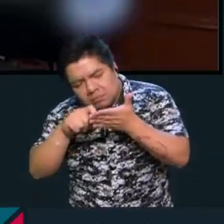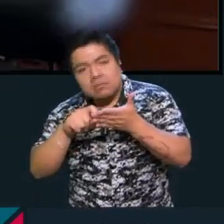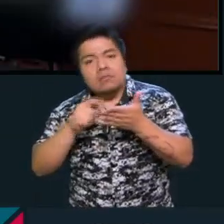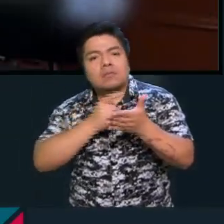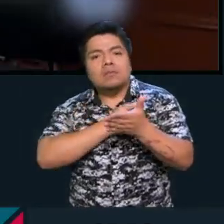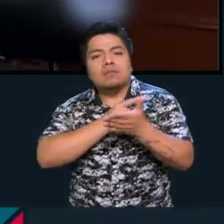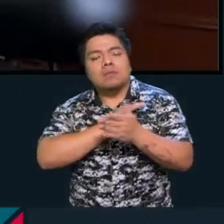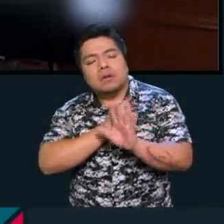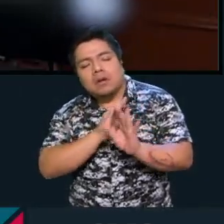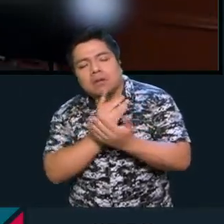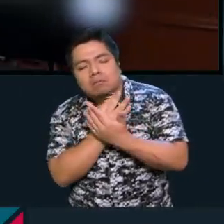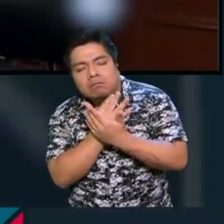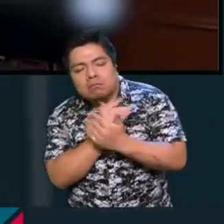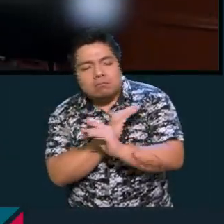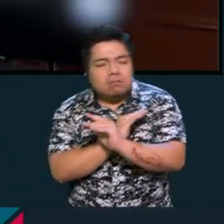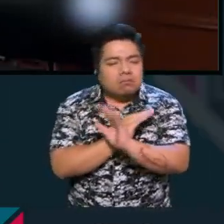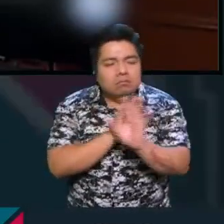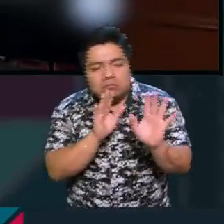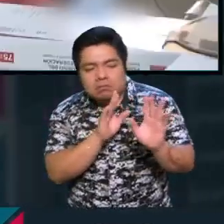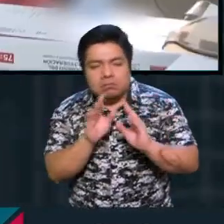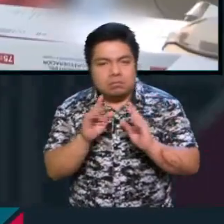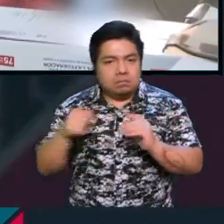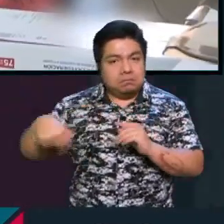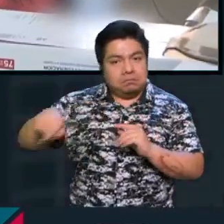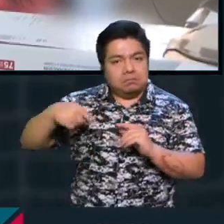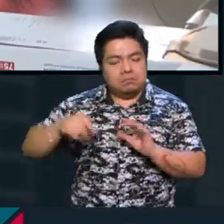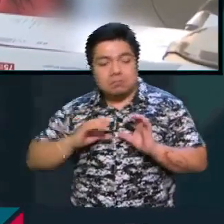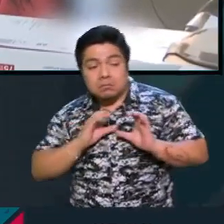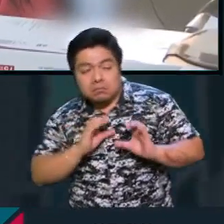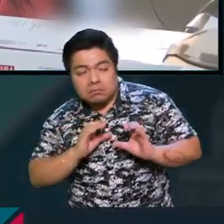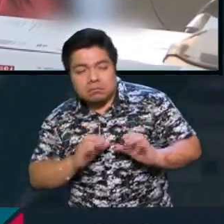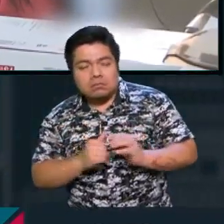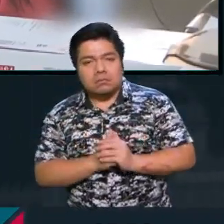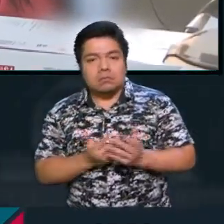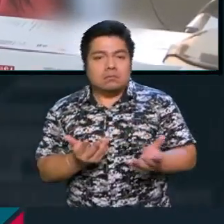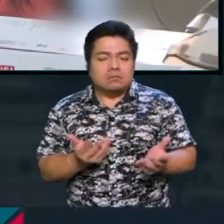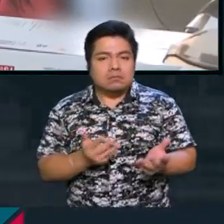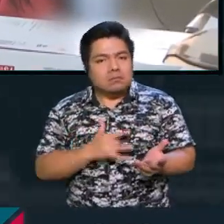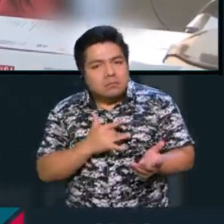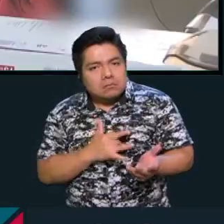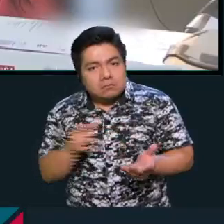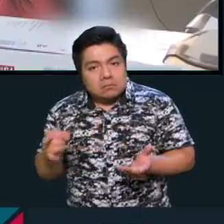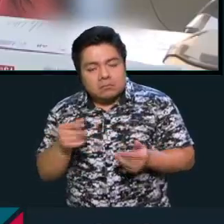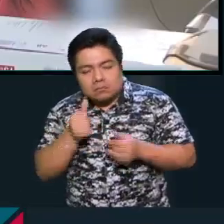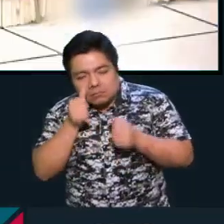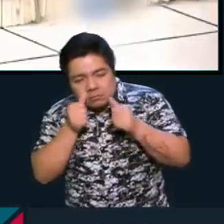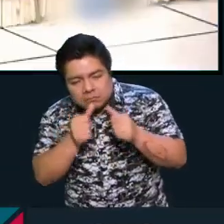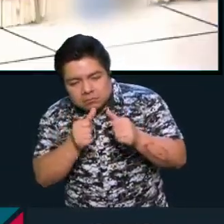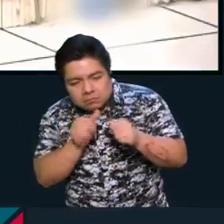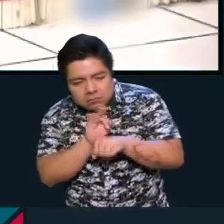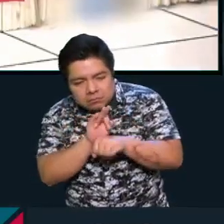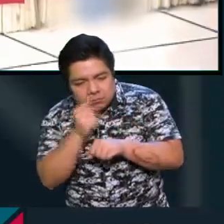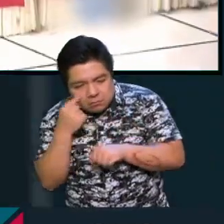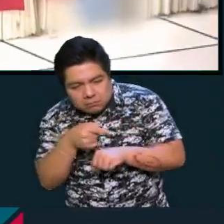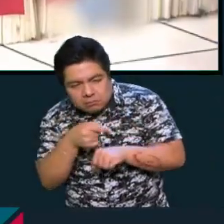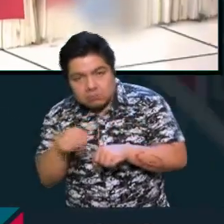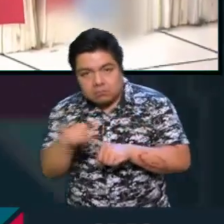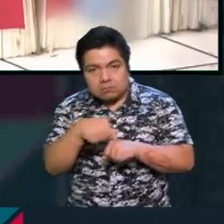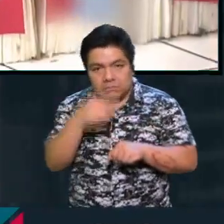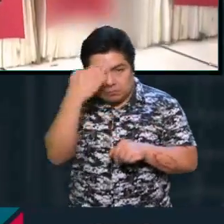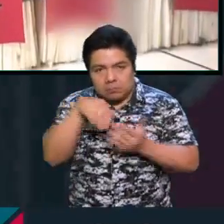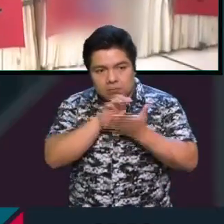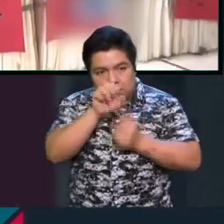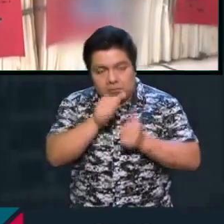por precaución, que son muy cautos y que son extremadamente deferentes con el poder